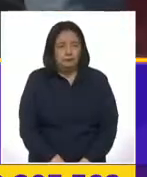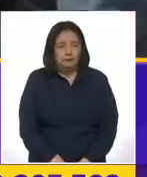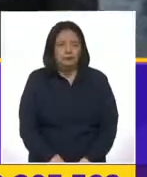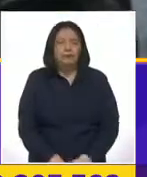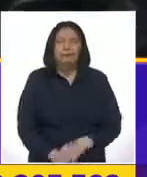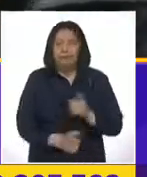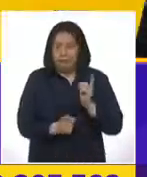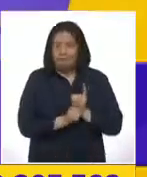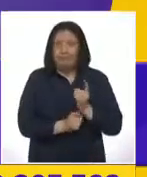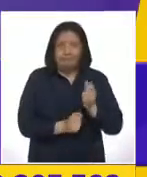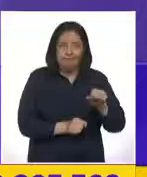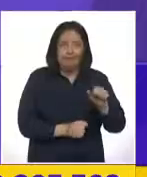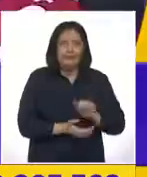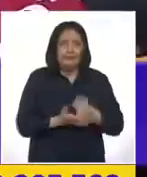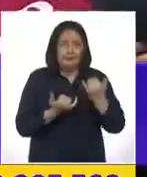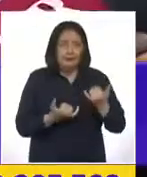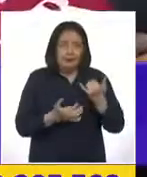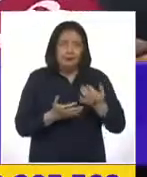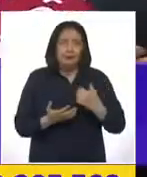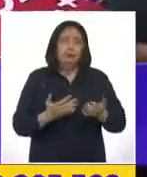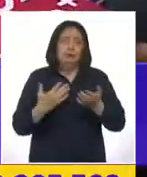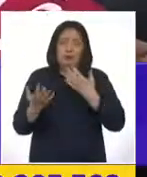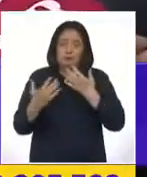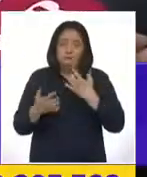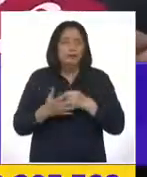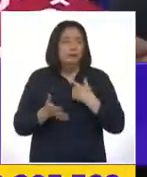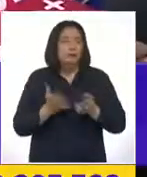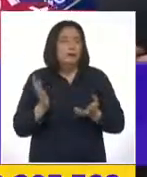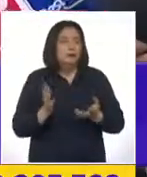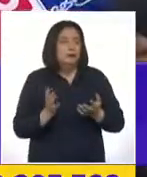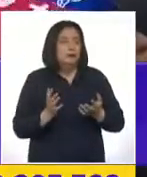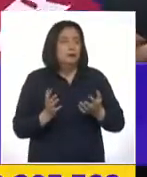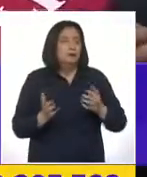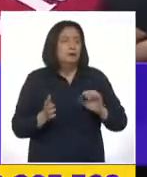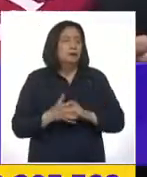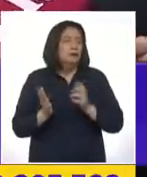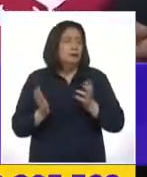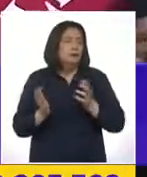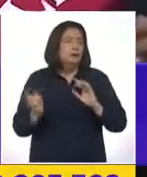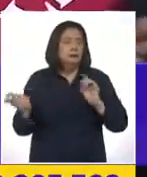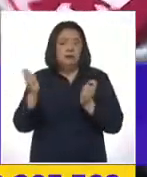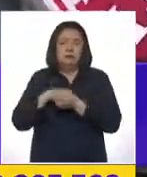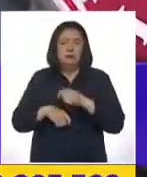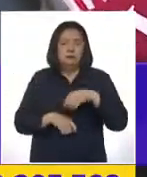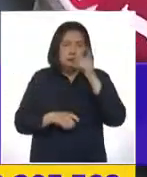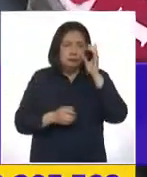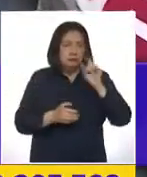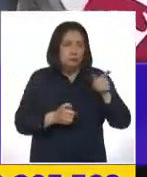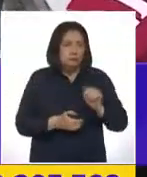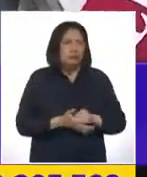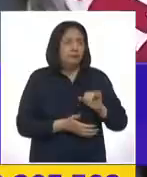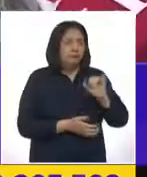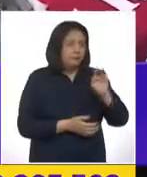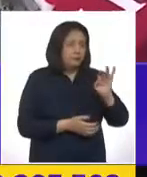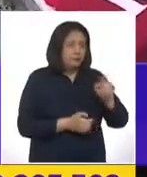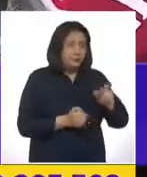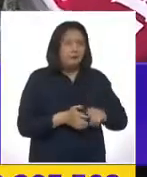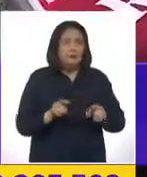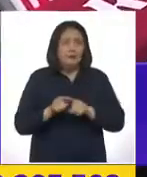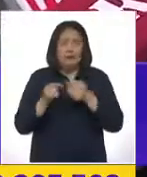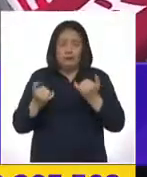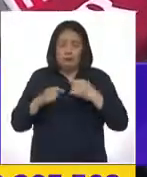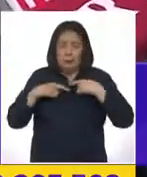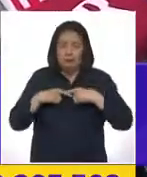Sí, Fátima, ¿cómo estás? Bueno, ahora hay una conferencia de la bancada Cambio Democrático Juntos por el Perú, que integra justamente la congresista Isabel Cortés, y